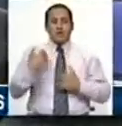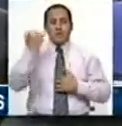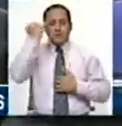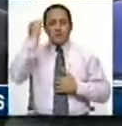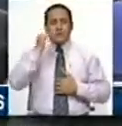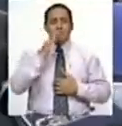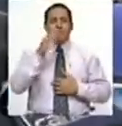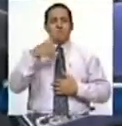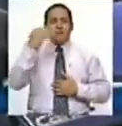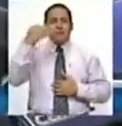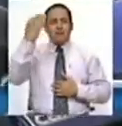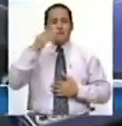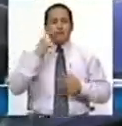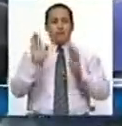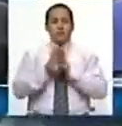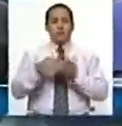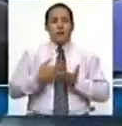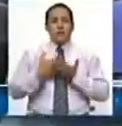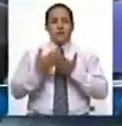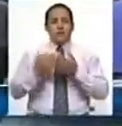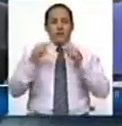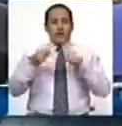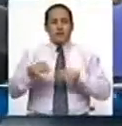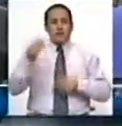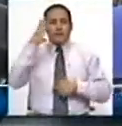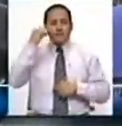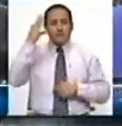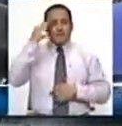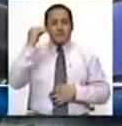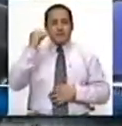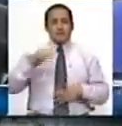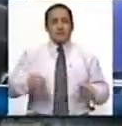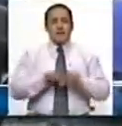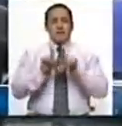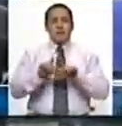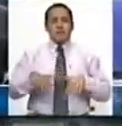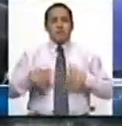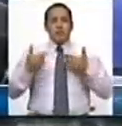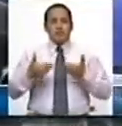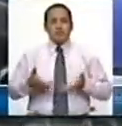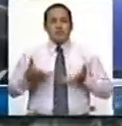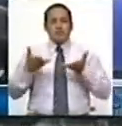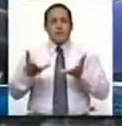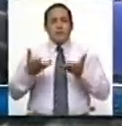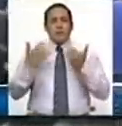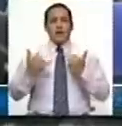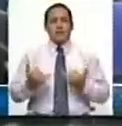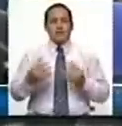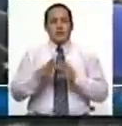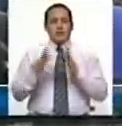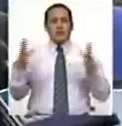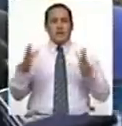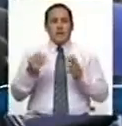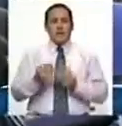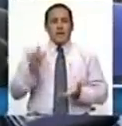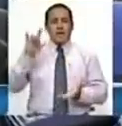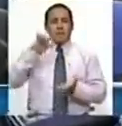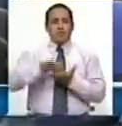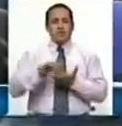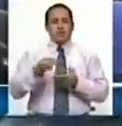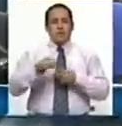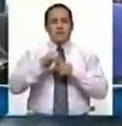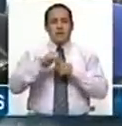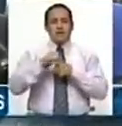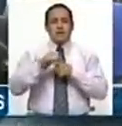es que más adelante en base a esta experiencia podamos abastecer de esta clase de aviones de